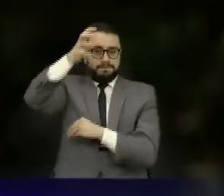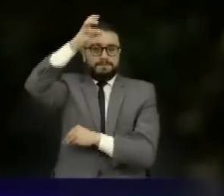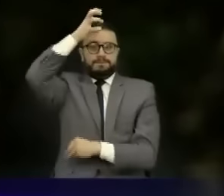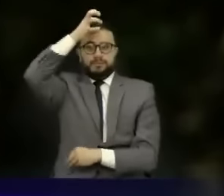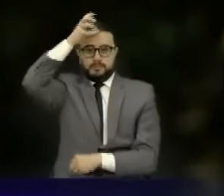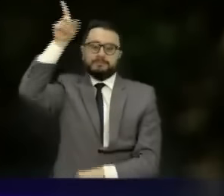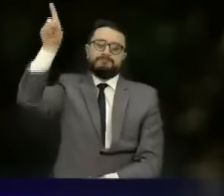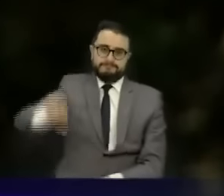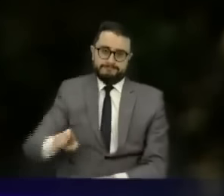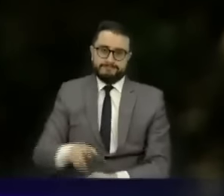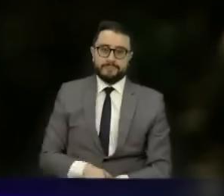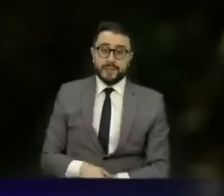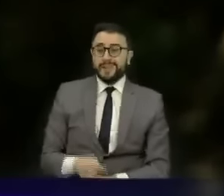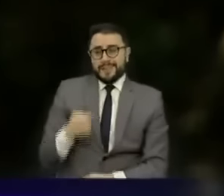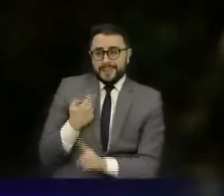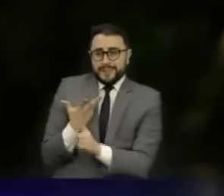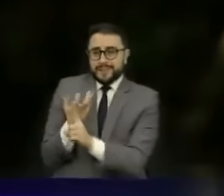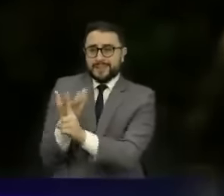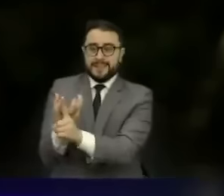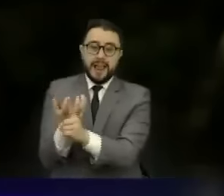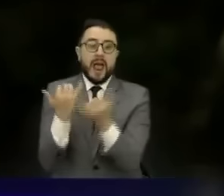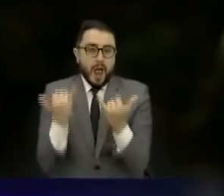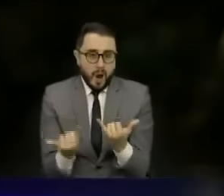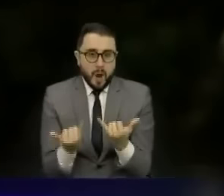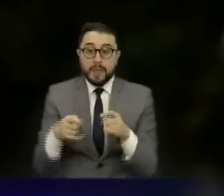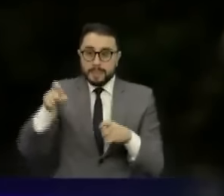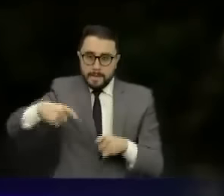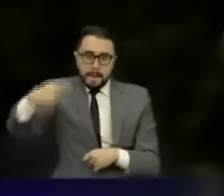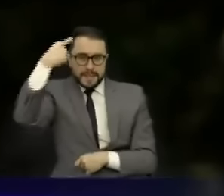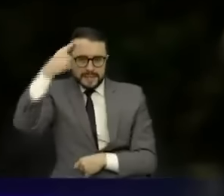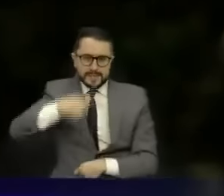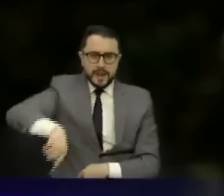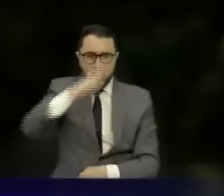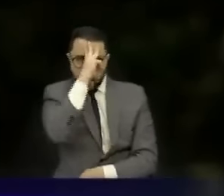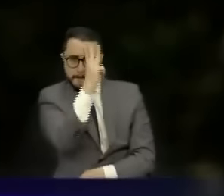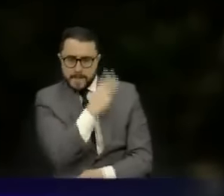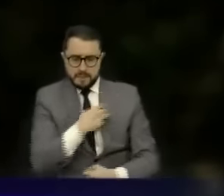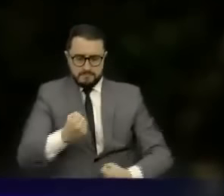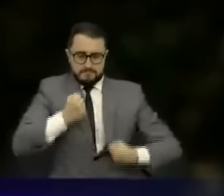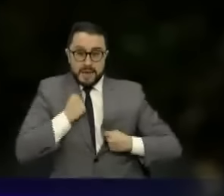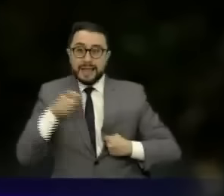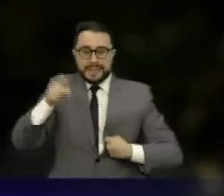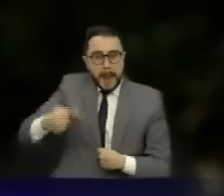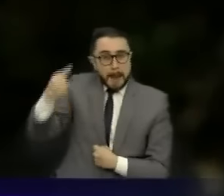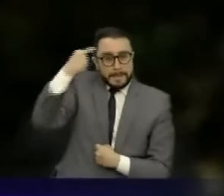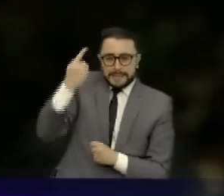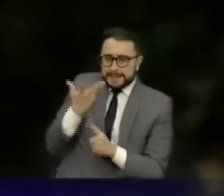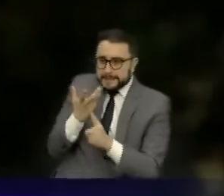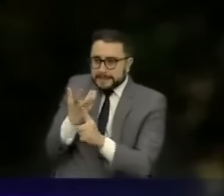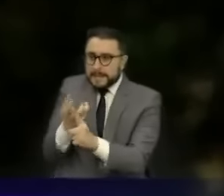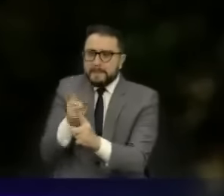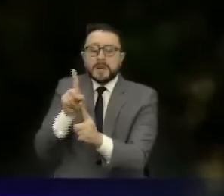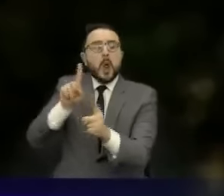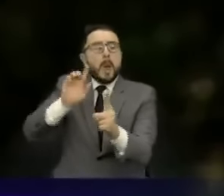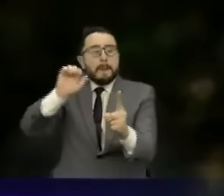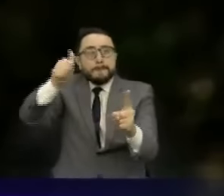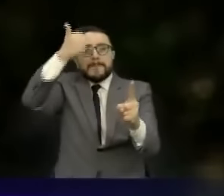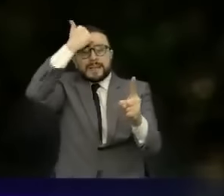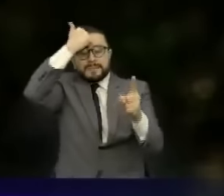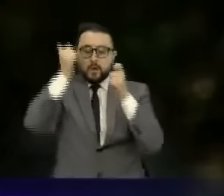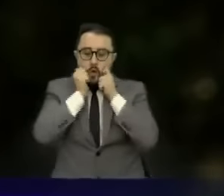armas, ahora parece que más que nunca, pero primero el ser humano, porque al